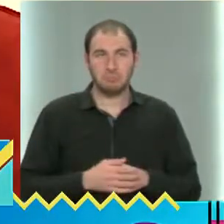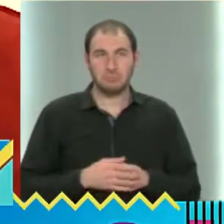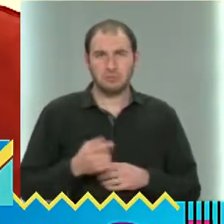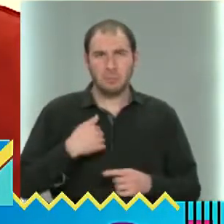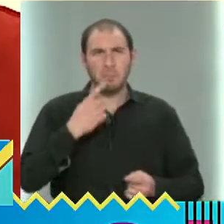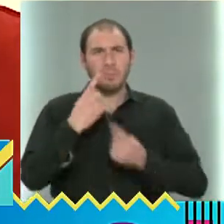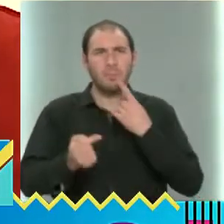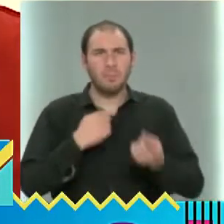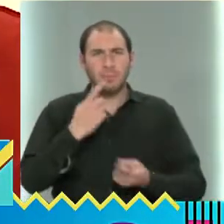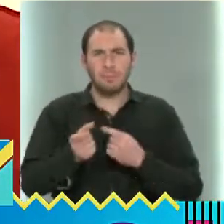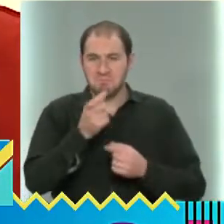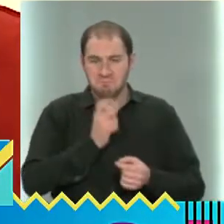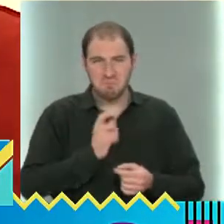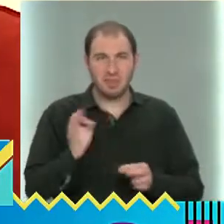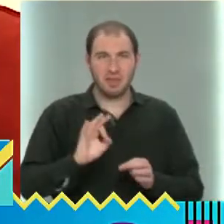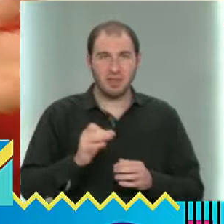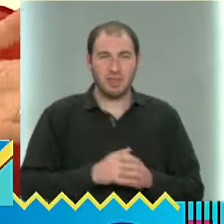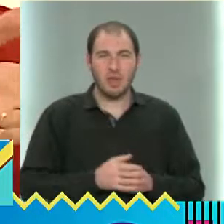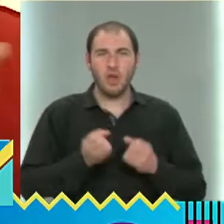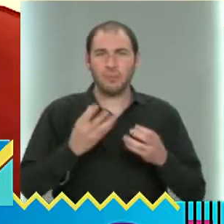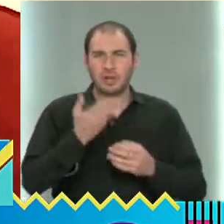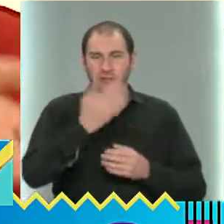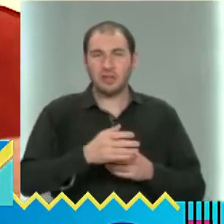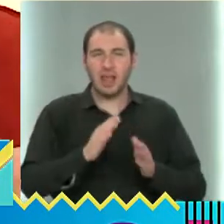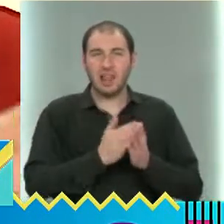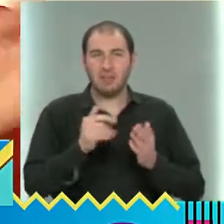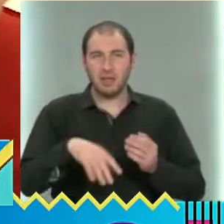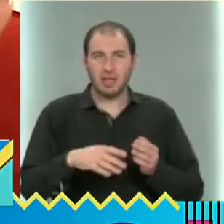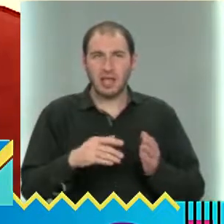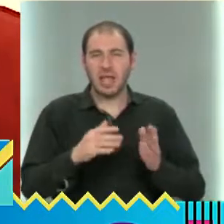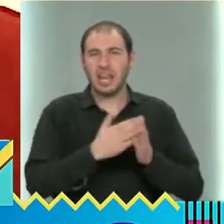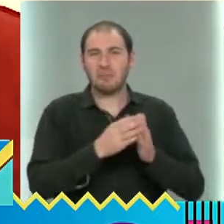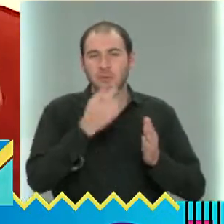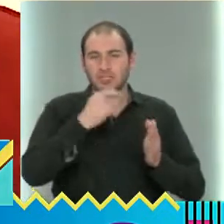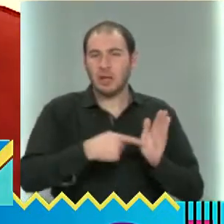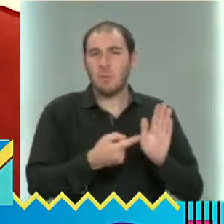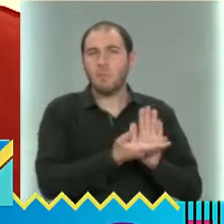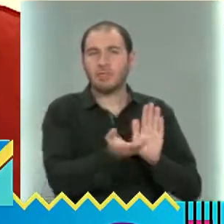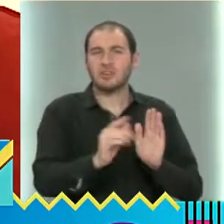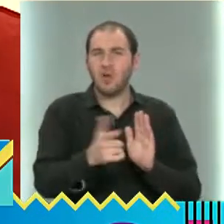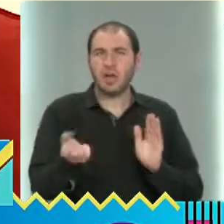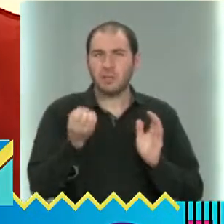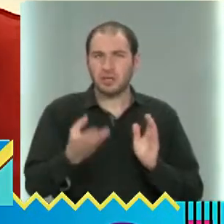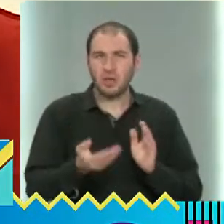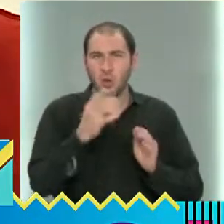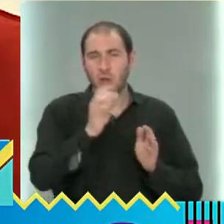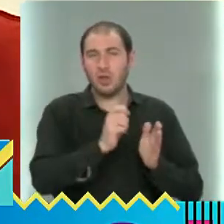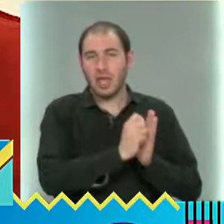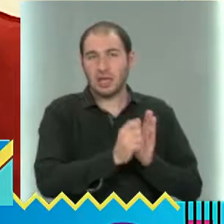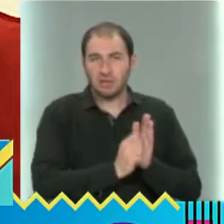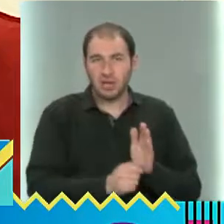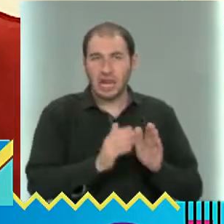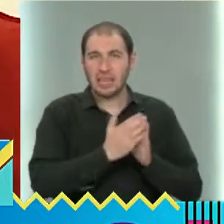que lo pregunto, no tengo respuesta. ¿Por qué los libreros mendocinos no exponen los libros de los mendocinos? Pero no solo escritores